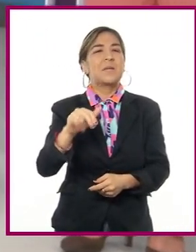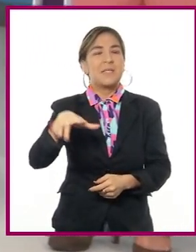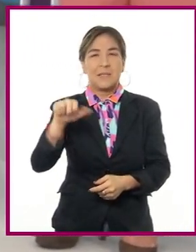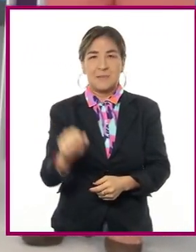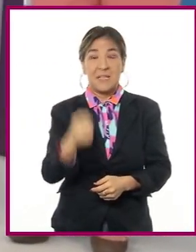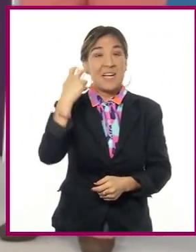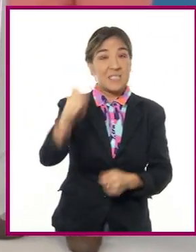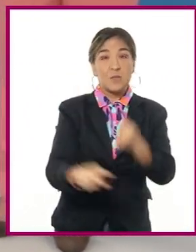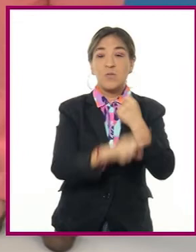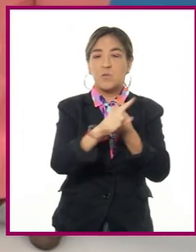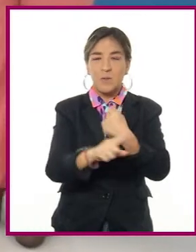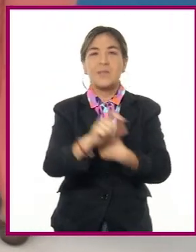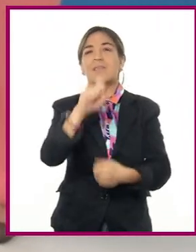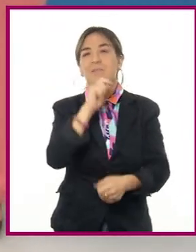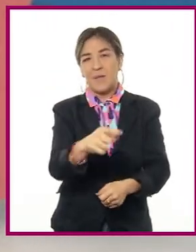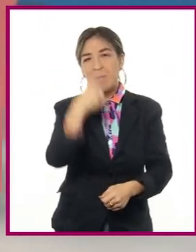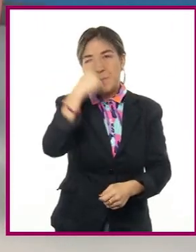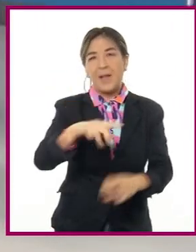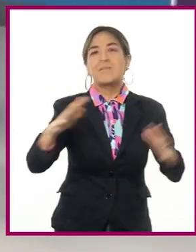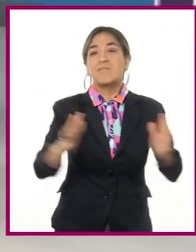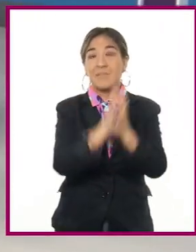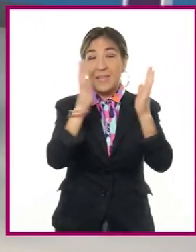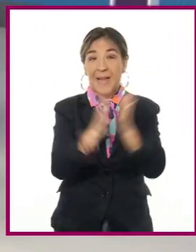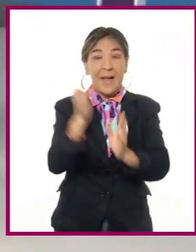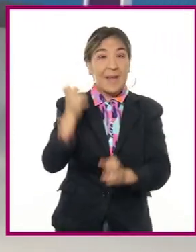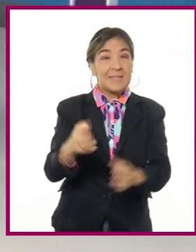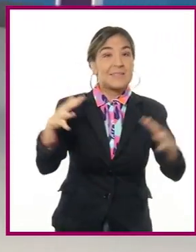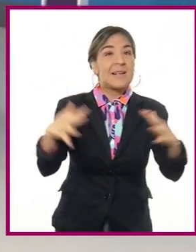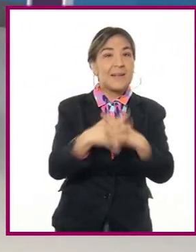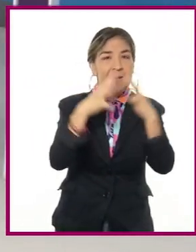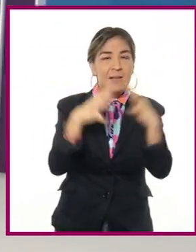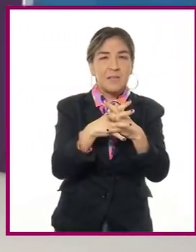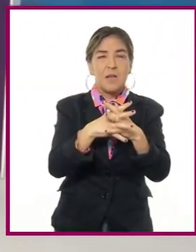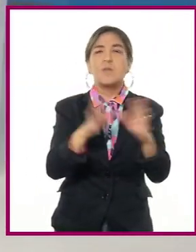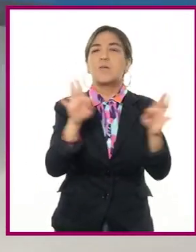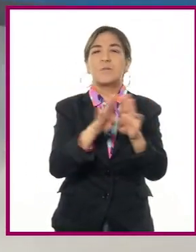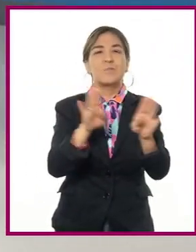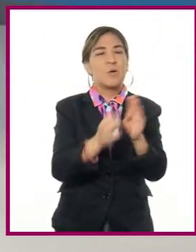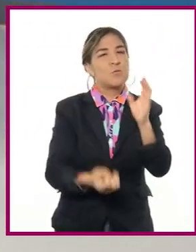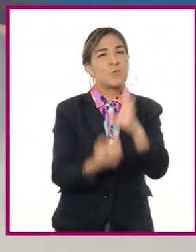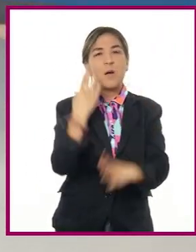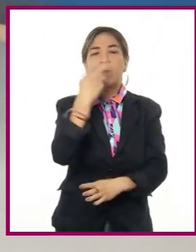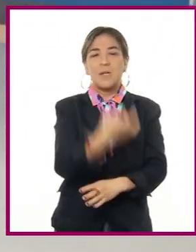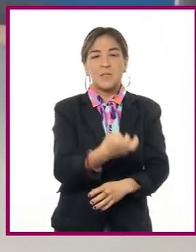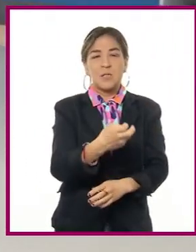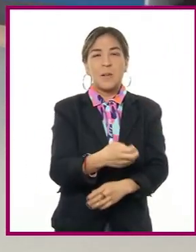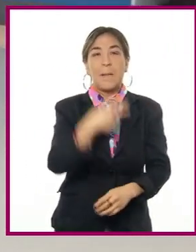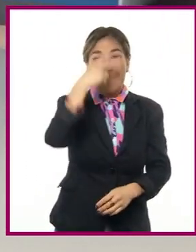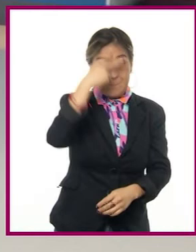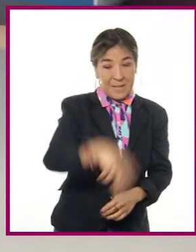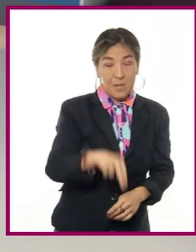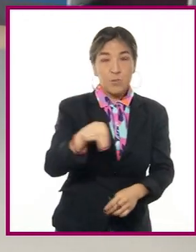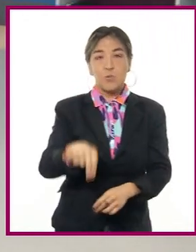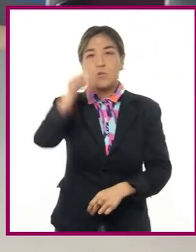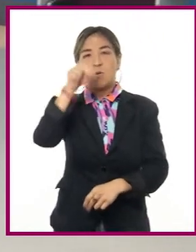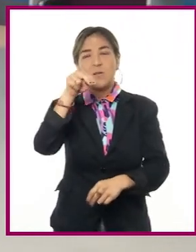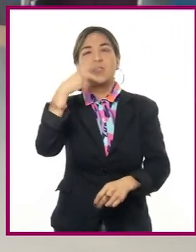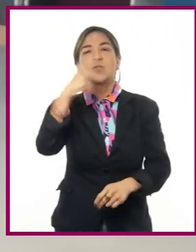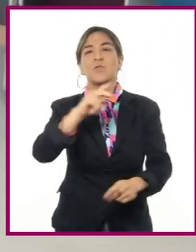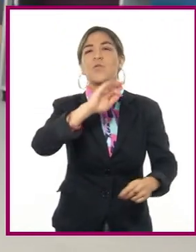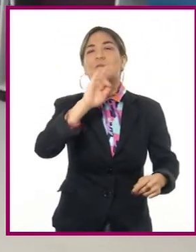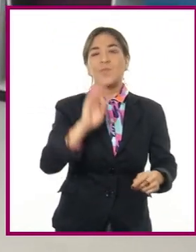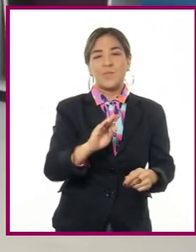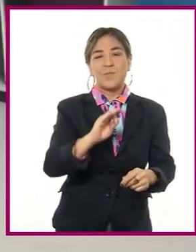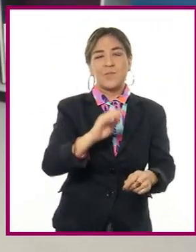como parte de la estrategia para participar en la guerra, se constituyó la Comisión México-Norteamericana de Defensa